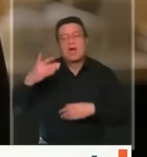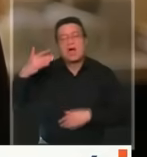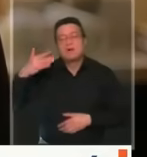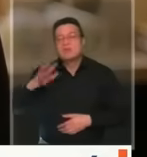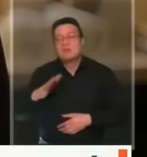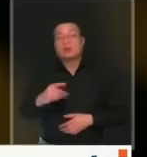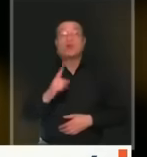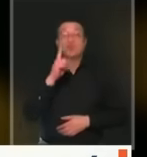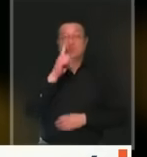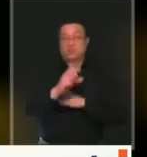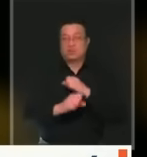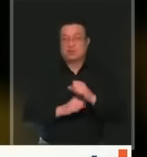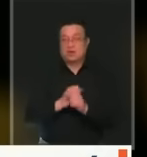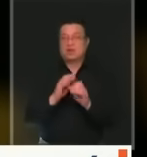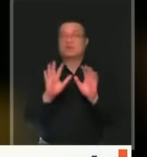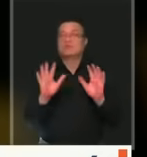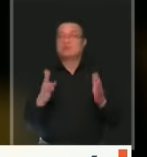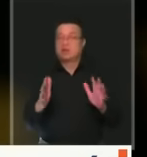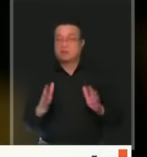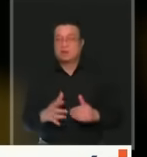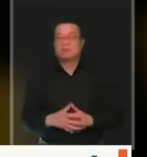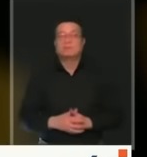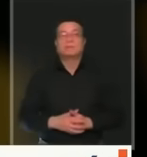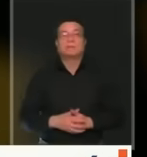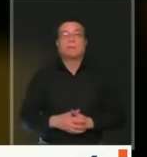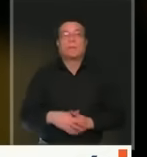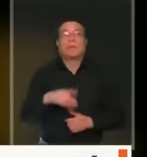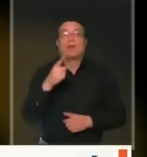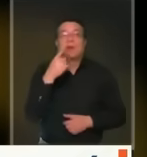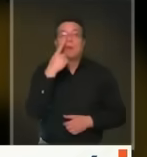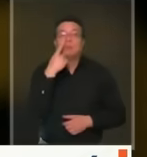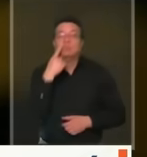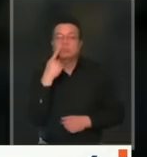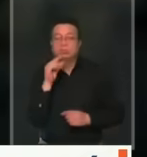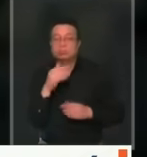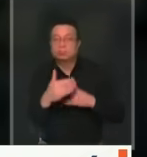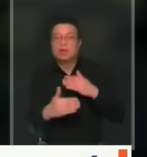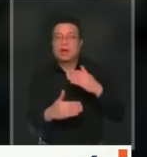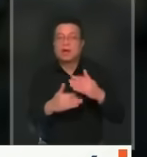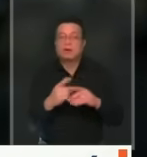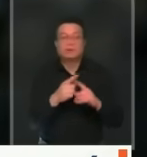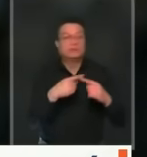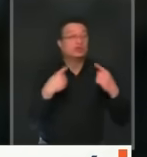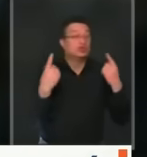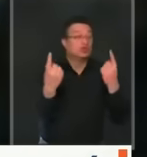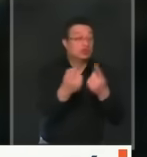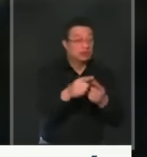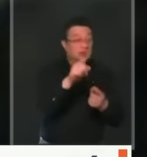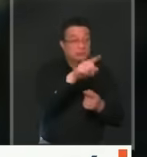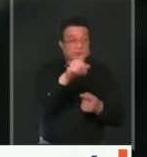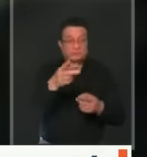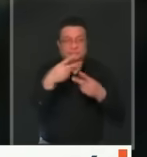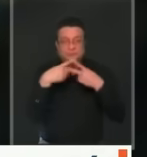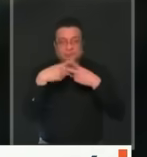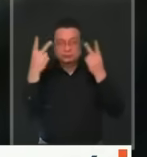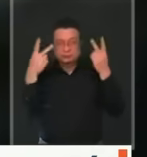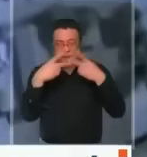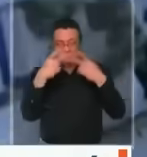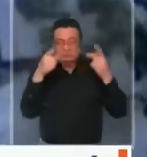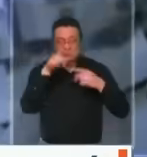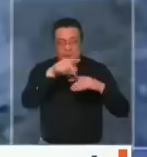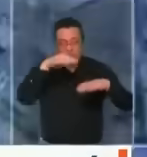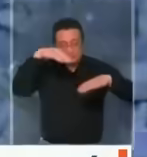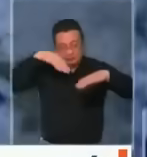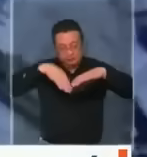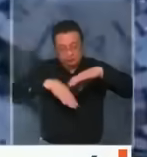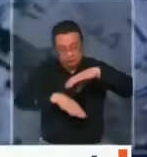Alrededor de un año. Pero vamos un poco más allá. En todos los portales se publicó que adentro de ese túnel en